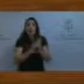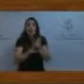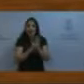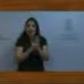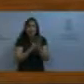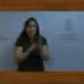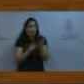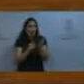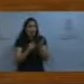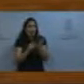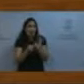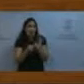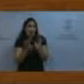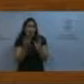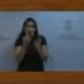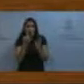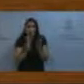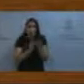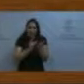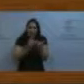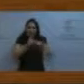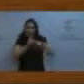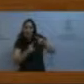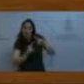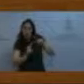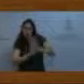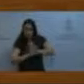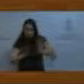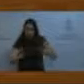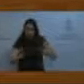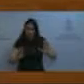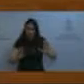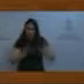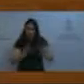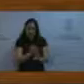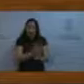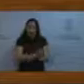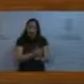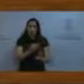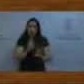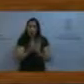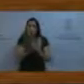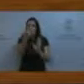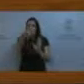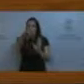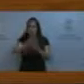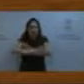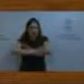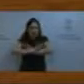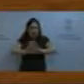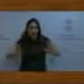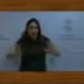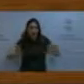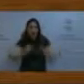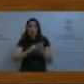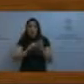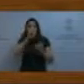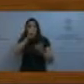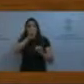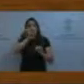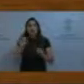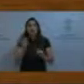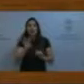exactamente. Contenía un preámbulo y un artículo único y eso es lo que tenía. Bueno, el proyecto en el año 2015, señorías,